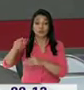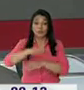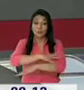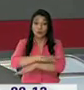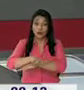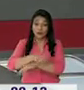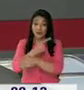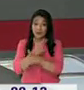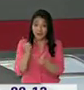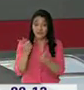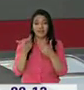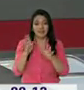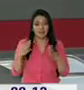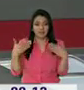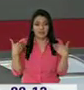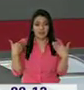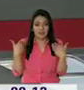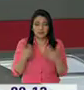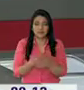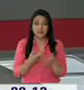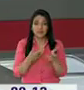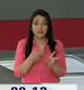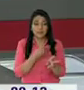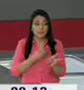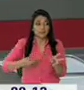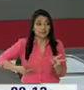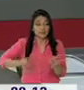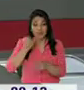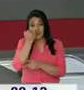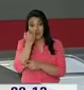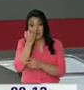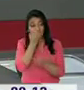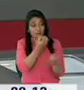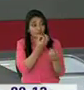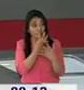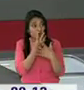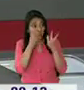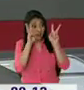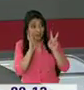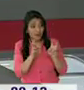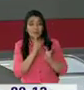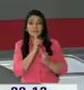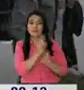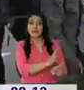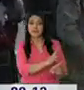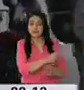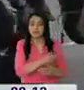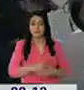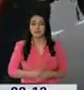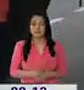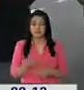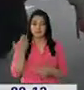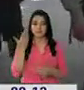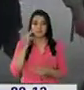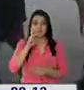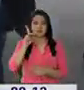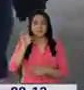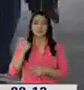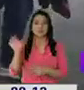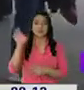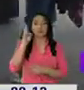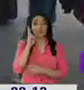Santiago. Además, respondió a las declaraciones del presidente de la CONAIE sobre el tema. El pasado 21 de enero,